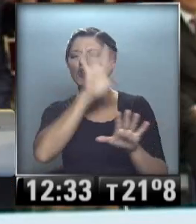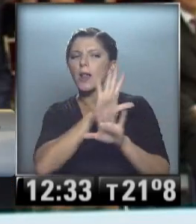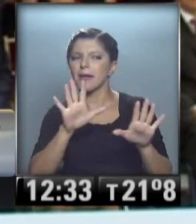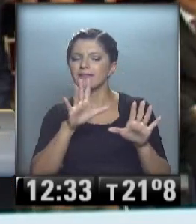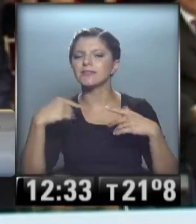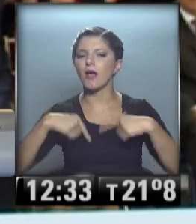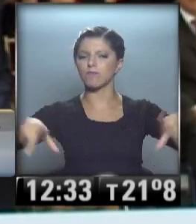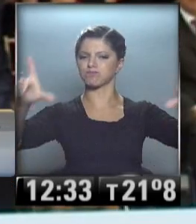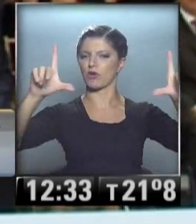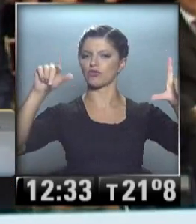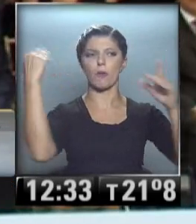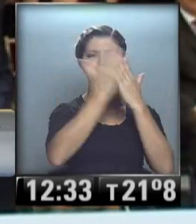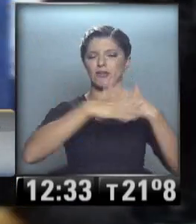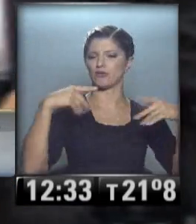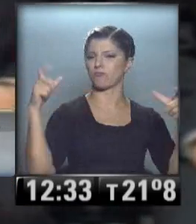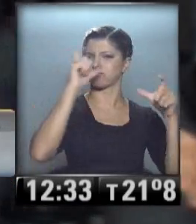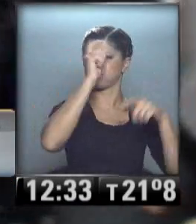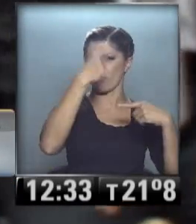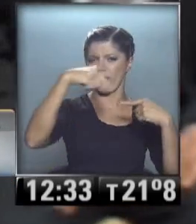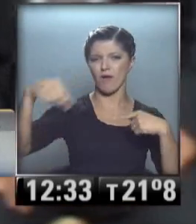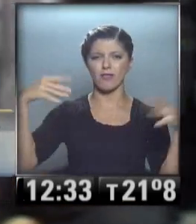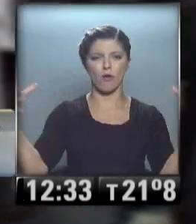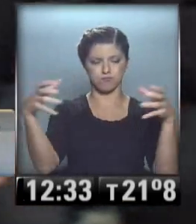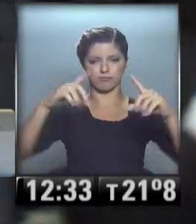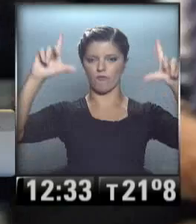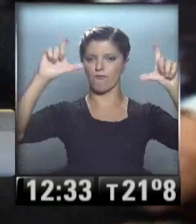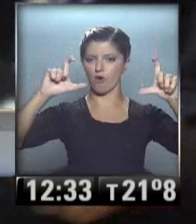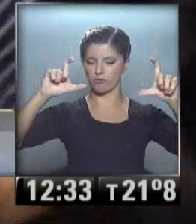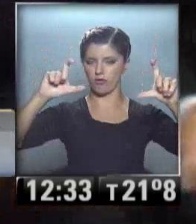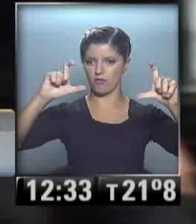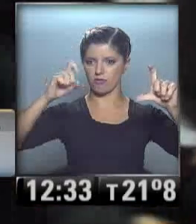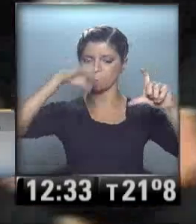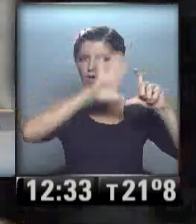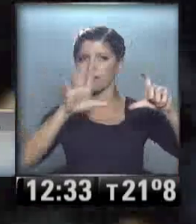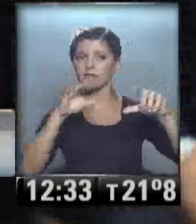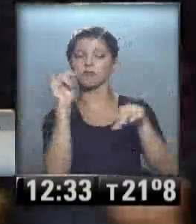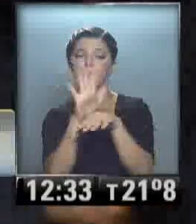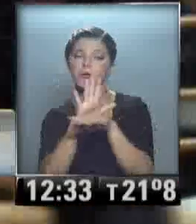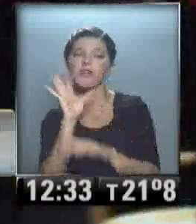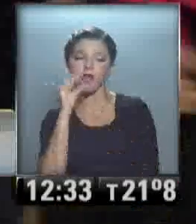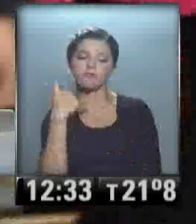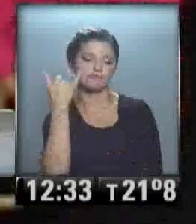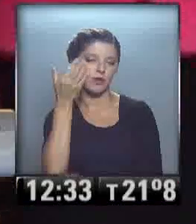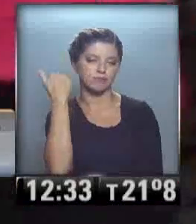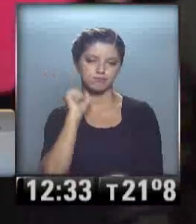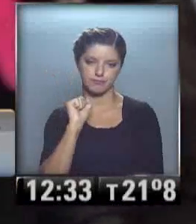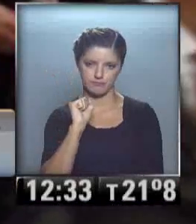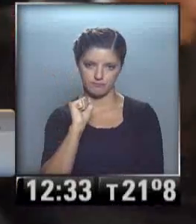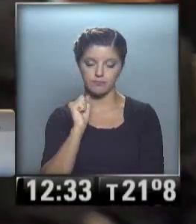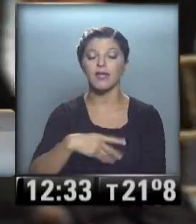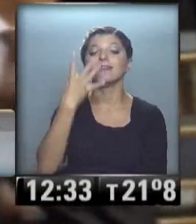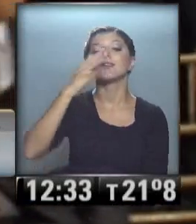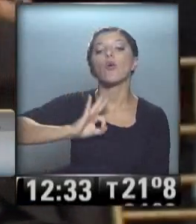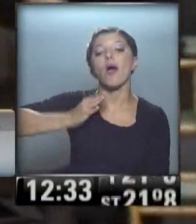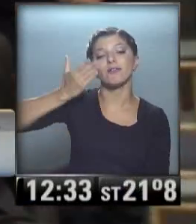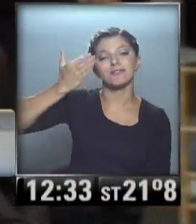tradicional foto de los ministros y presidentes de bancos centrales en las escalinatas es una escena repetida. A más de 5 años